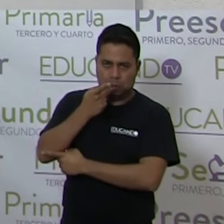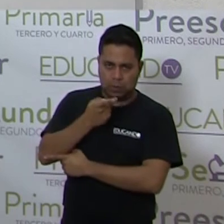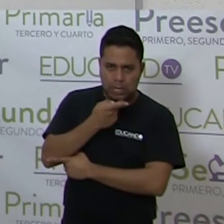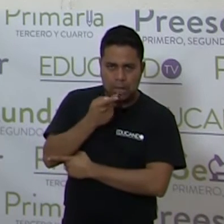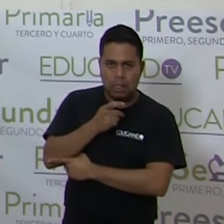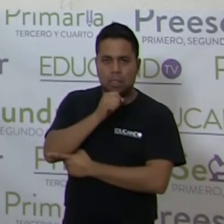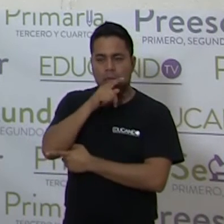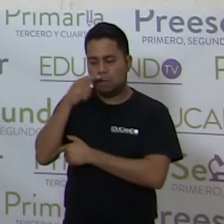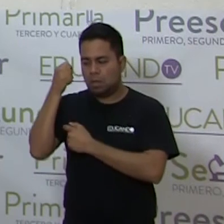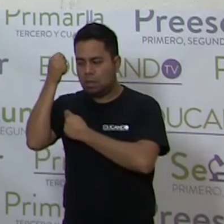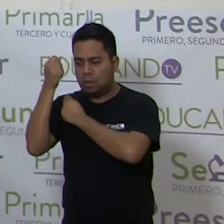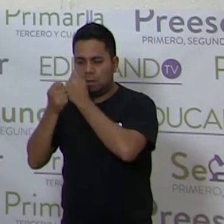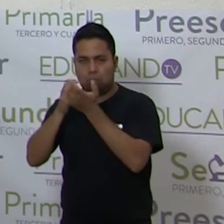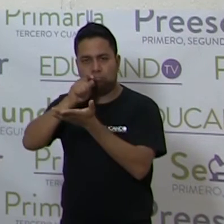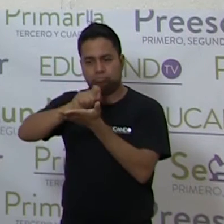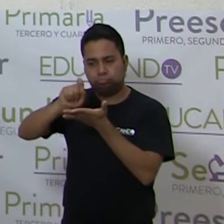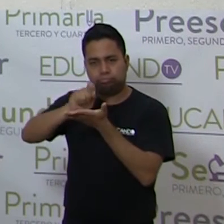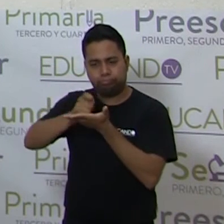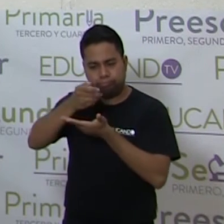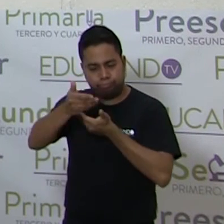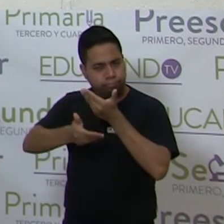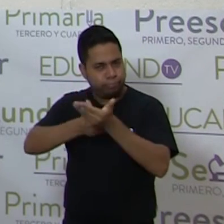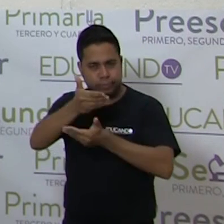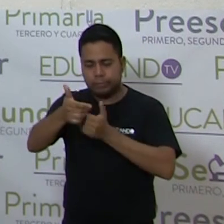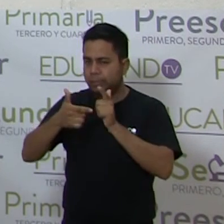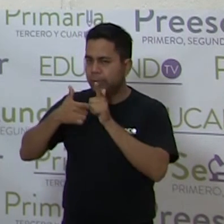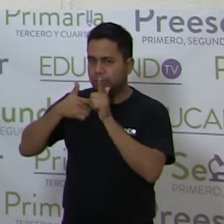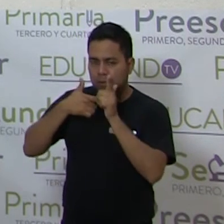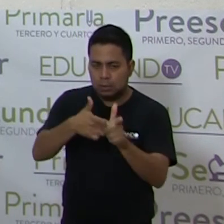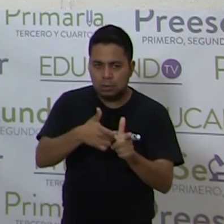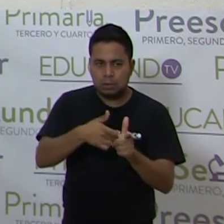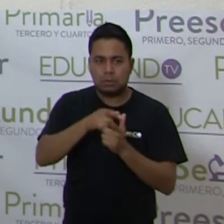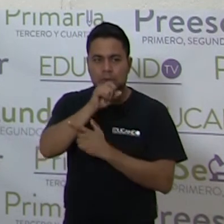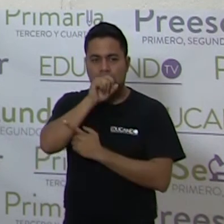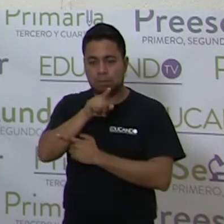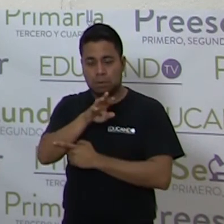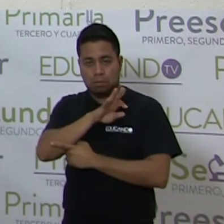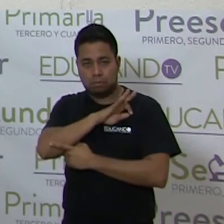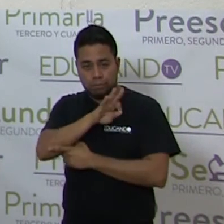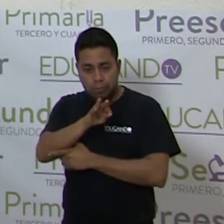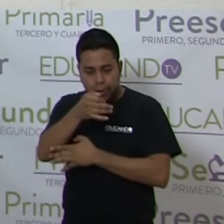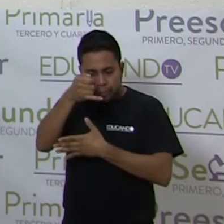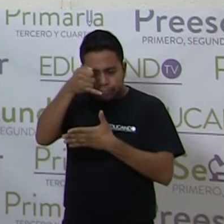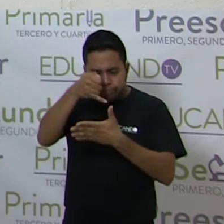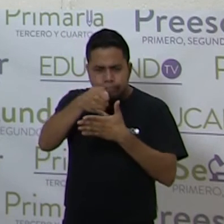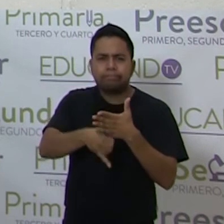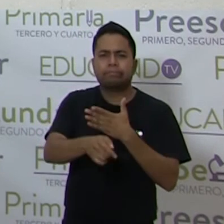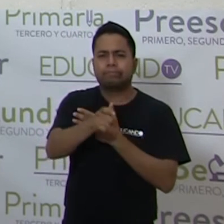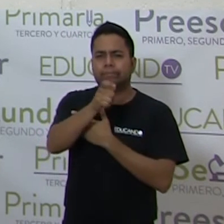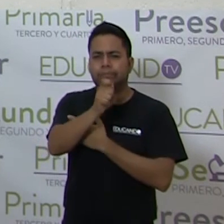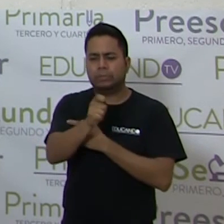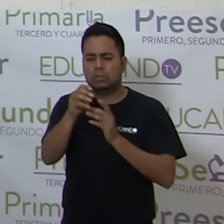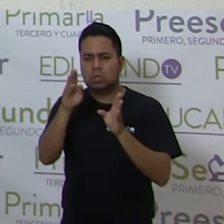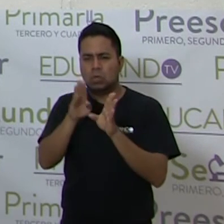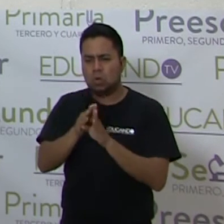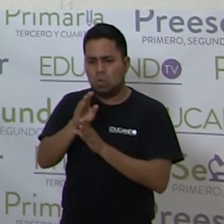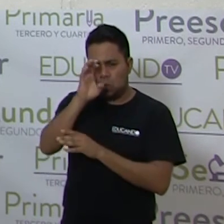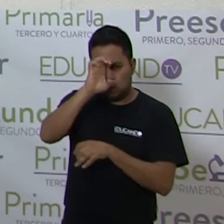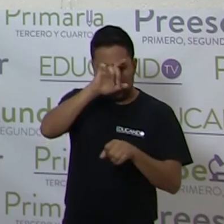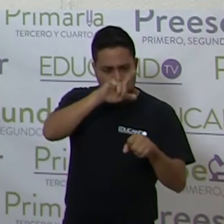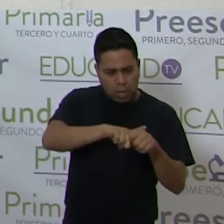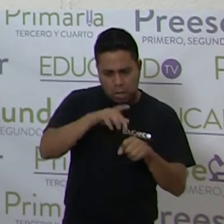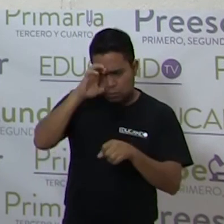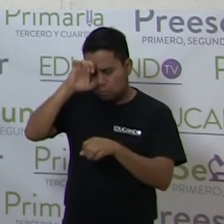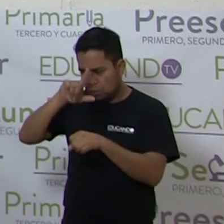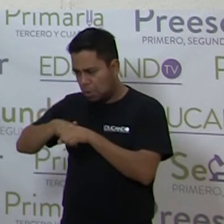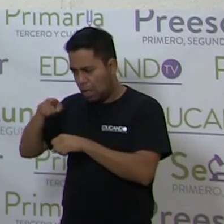tradición escrita. Y también nos permite adentrarnos a la ideología de cada cultura en donde